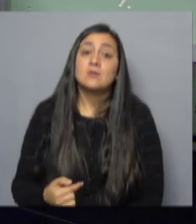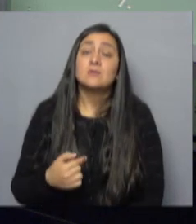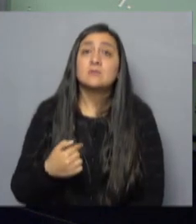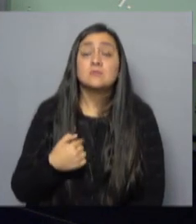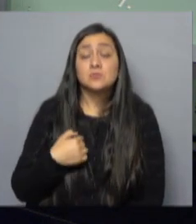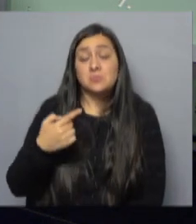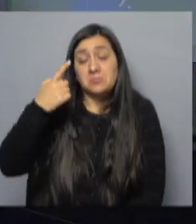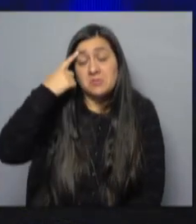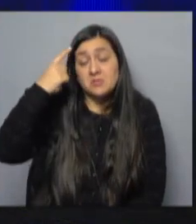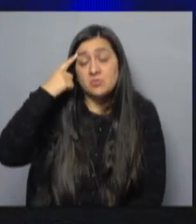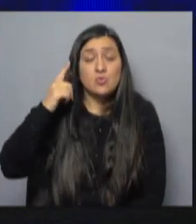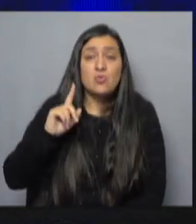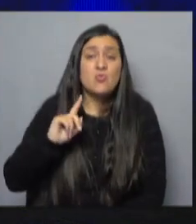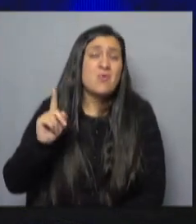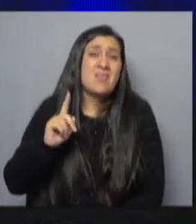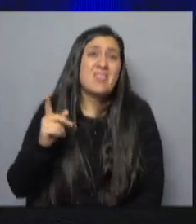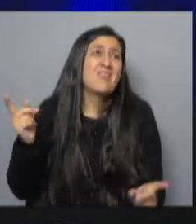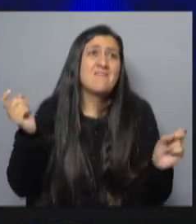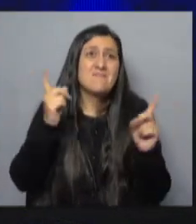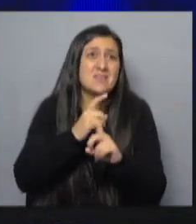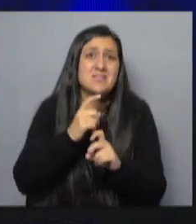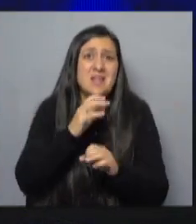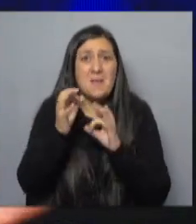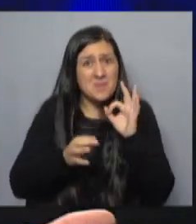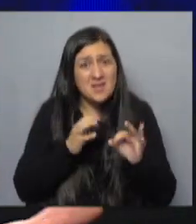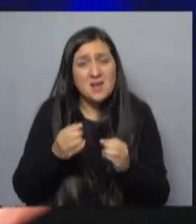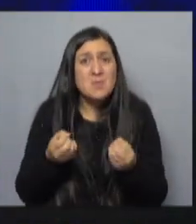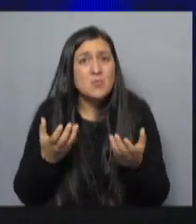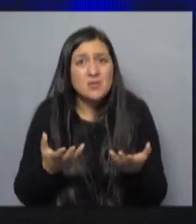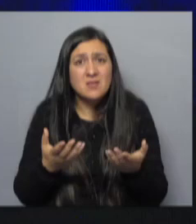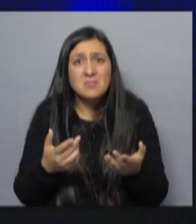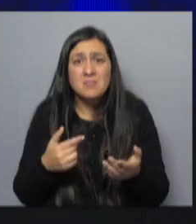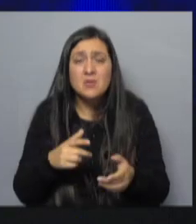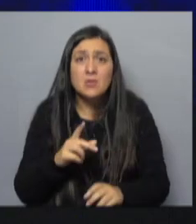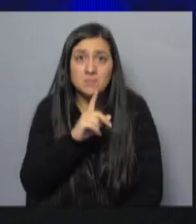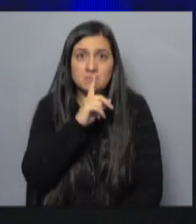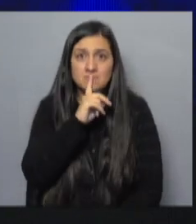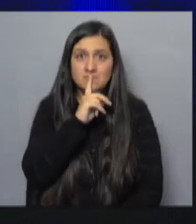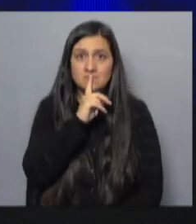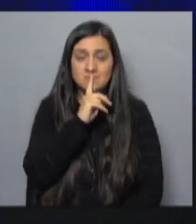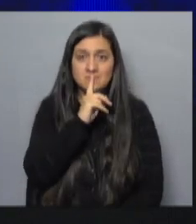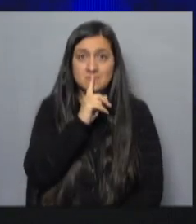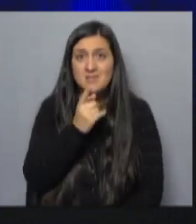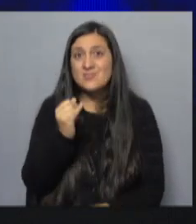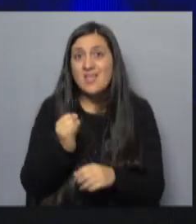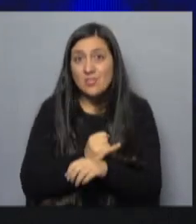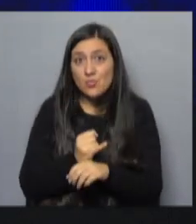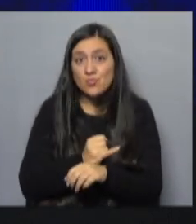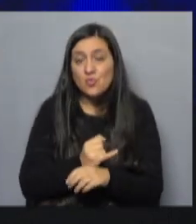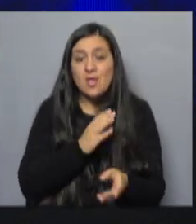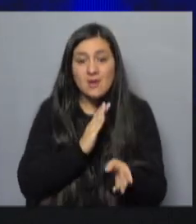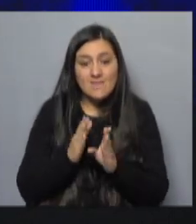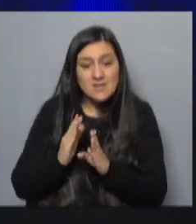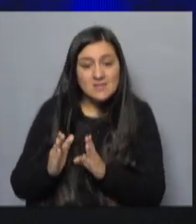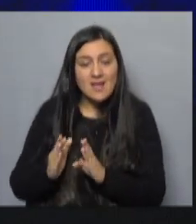nada agarrar, decirme, che, mirá, pasa esto y esto y esto, y no me dicen, ¿entendés? Entonces, al ser una institución que está rehabilitando